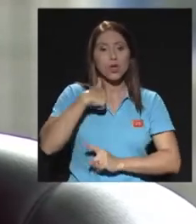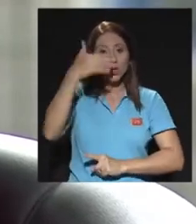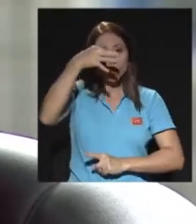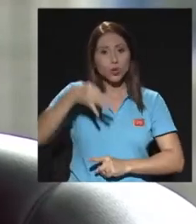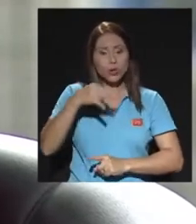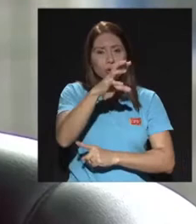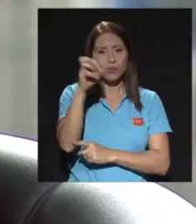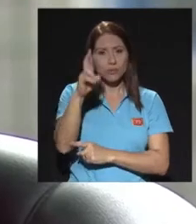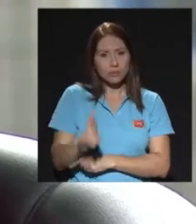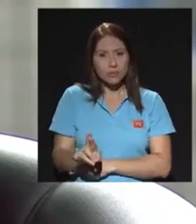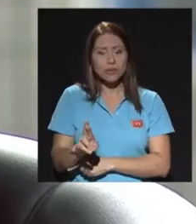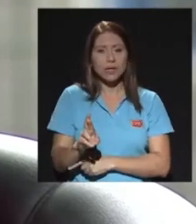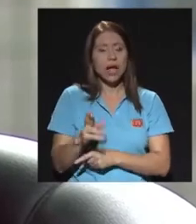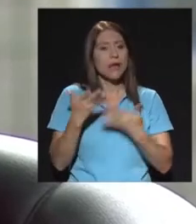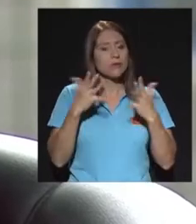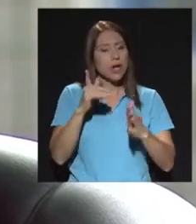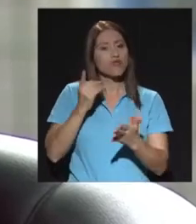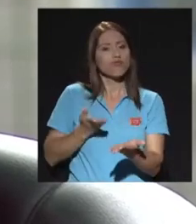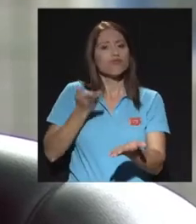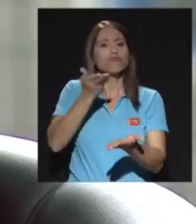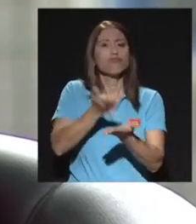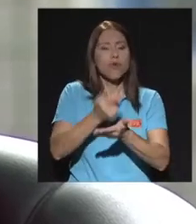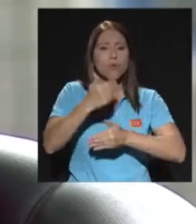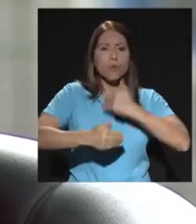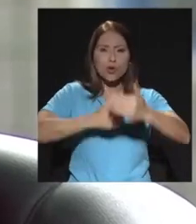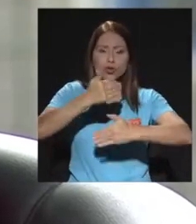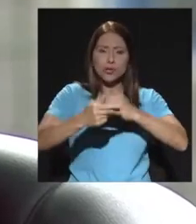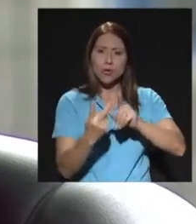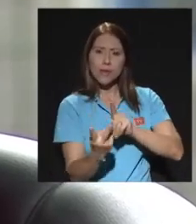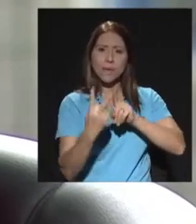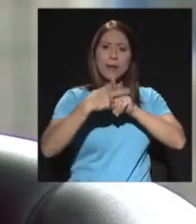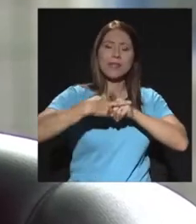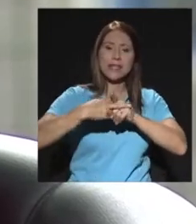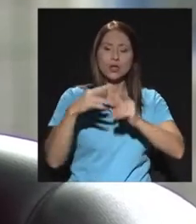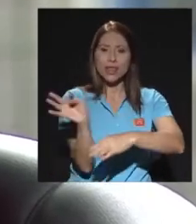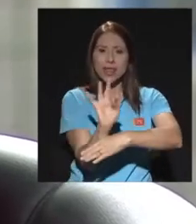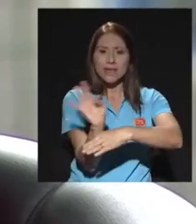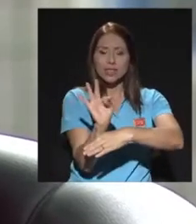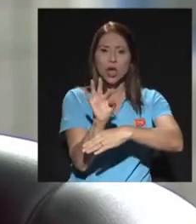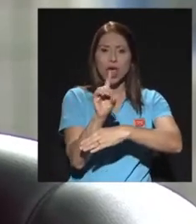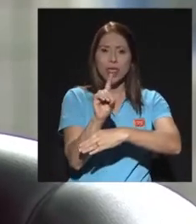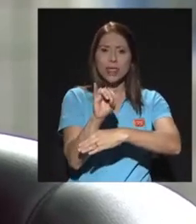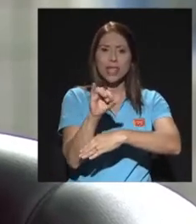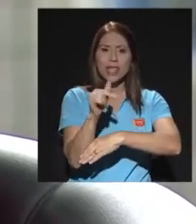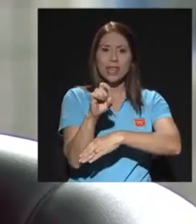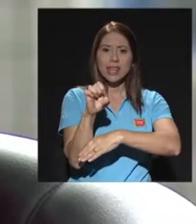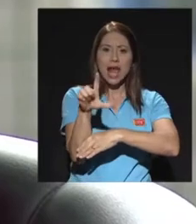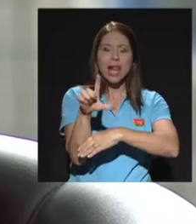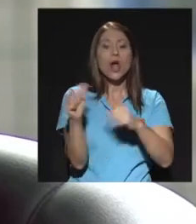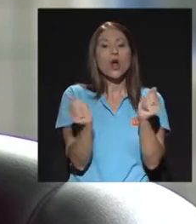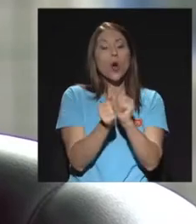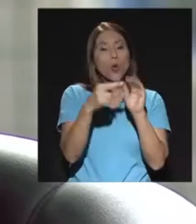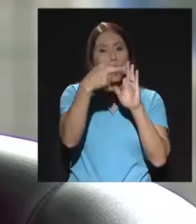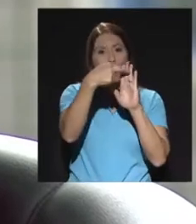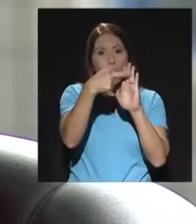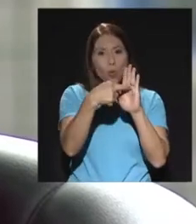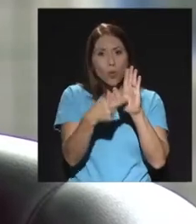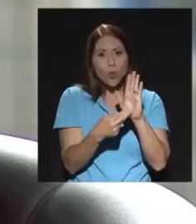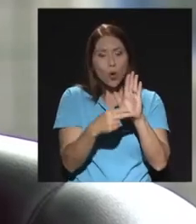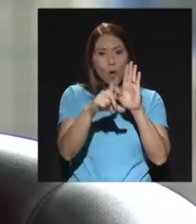ha propuesto un proceso de implementación de la televisión digital con un marco normativo